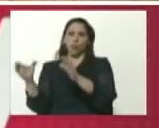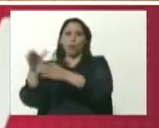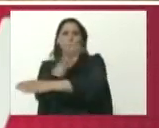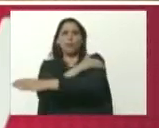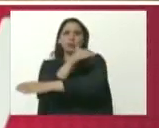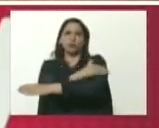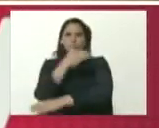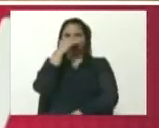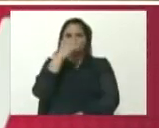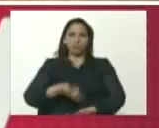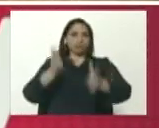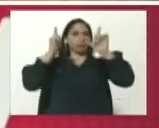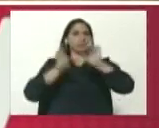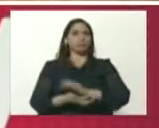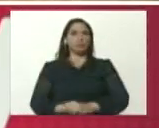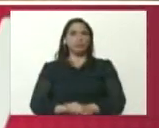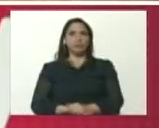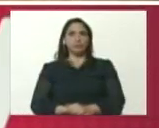criminal. Cúmplase.